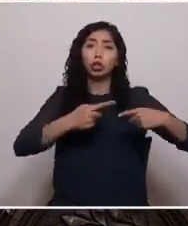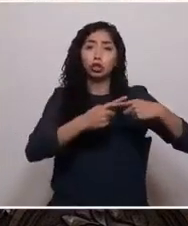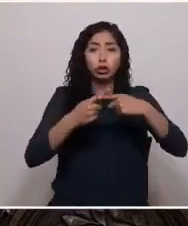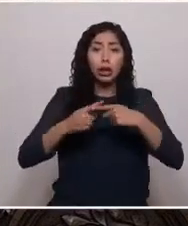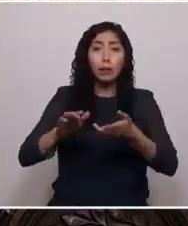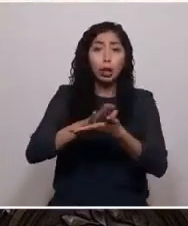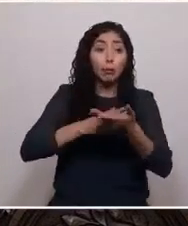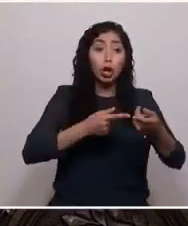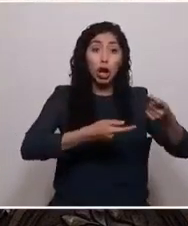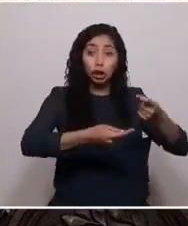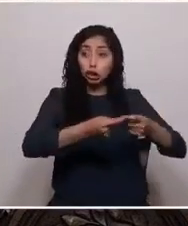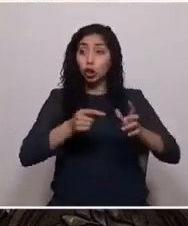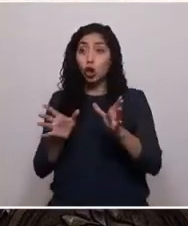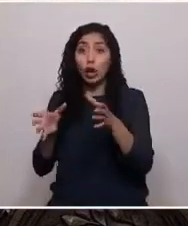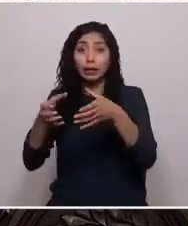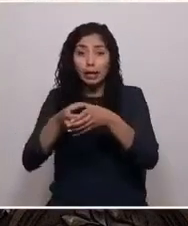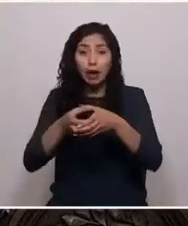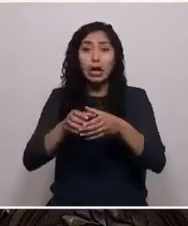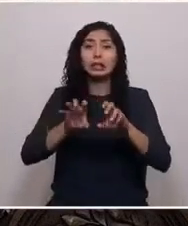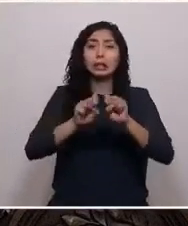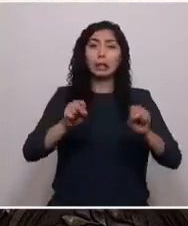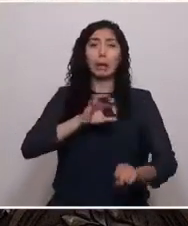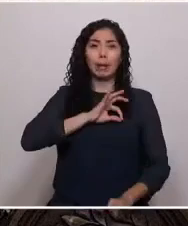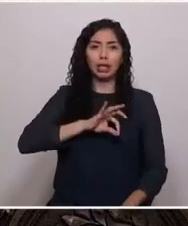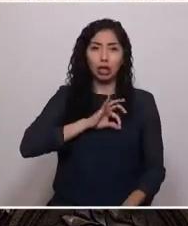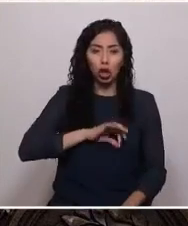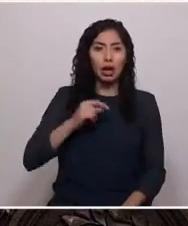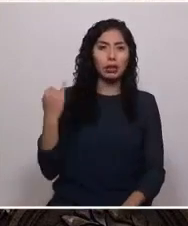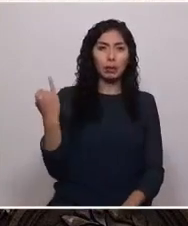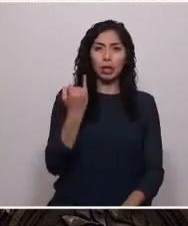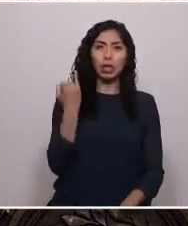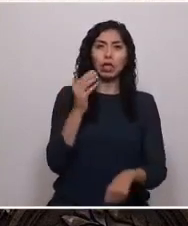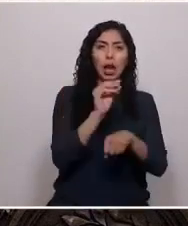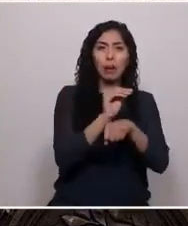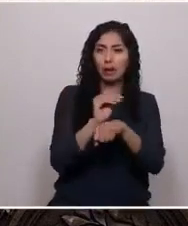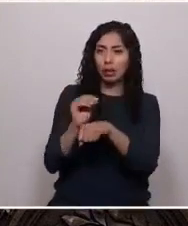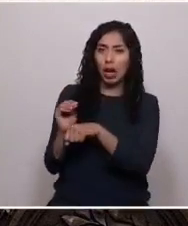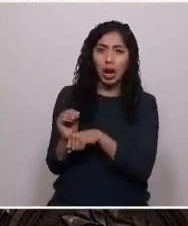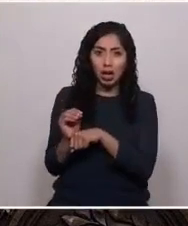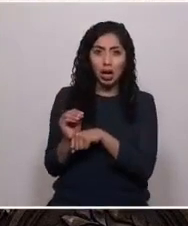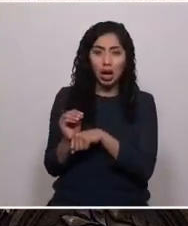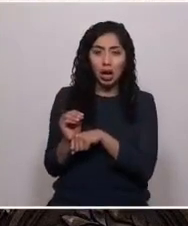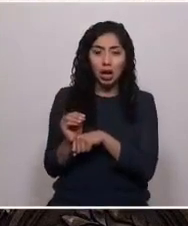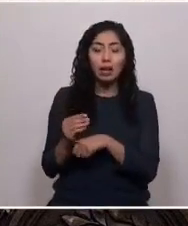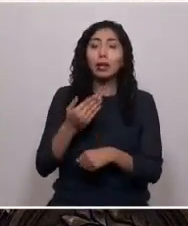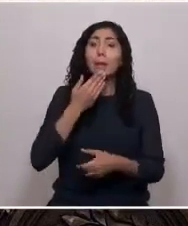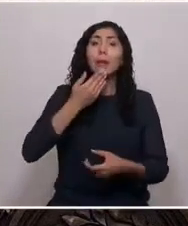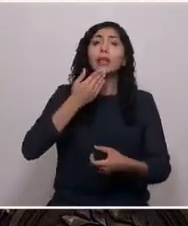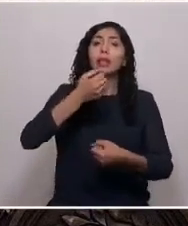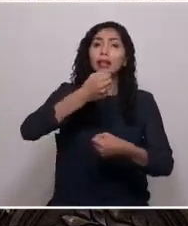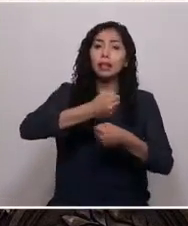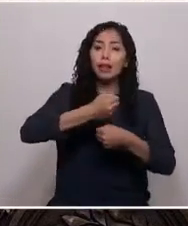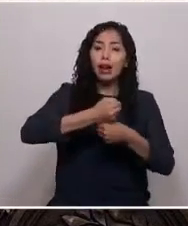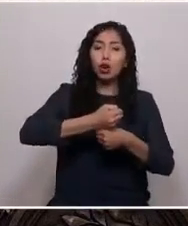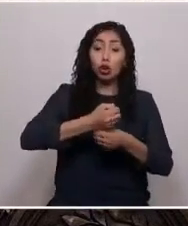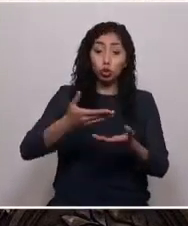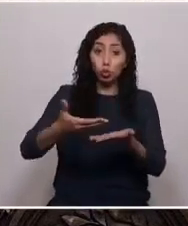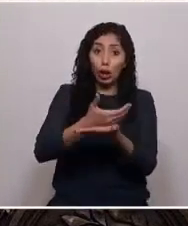negociación colectiva, sistema de pensiones, soberanía alimentaria y protección de la semilla ancestral, y el trabajo con digna